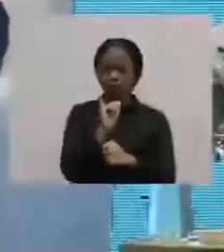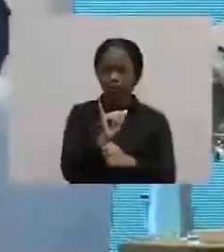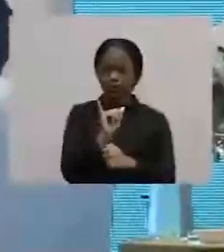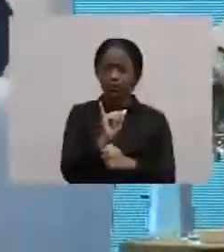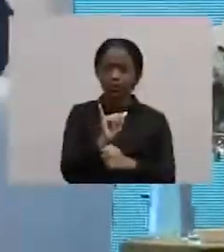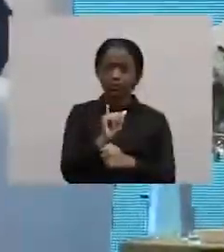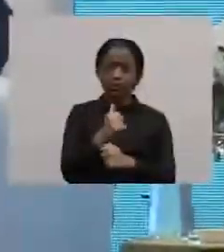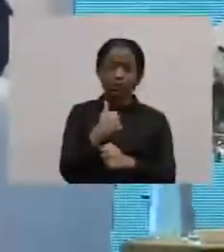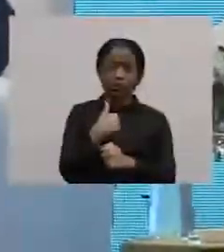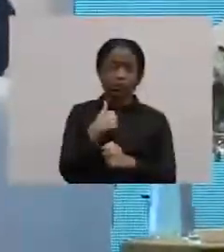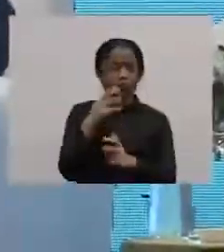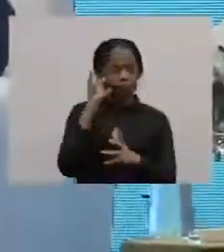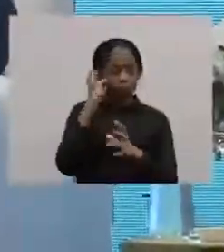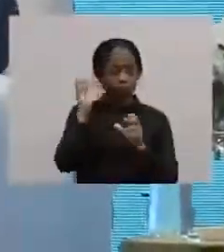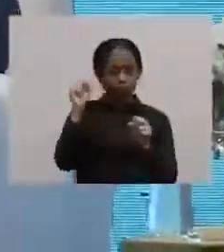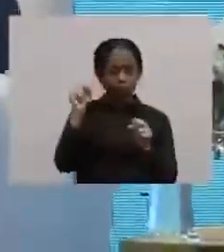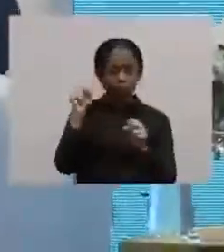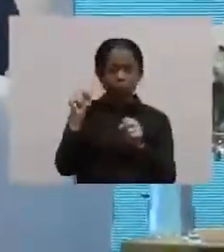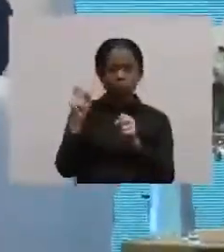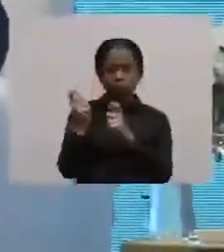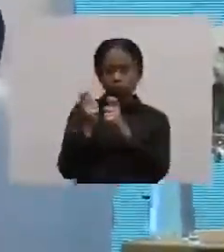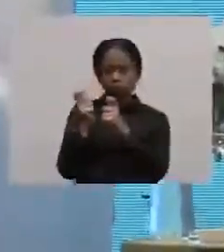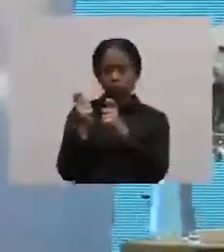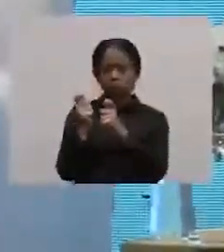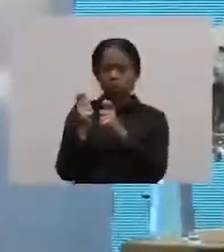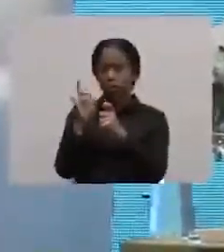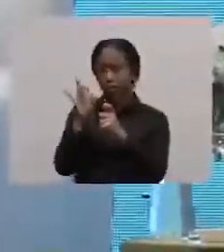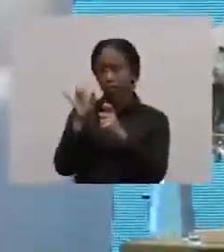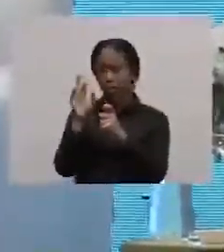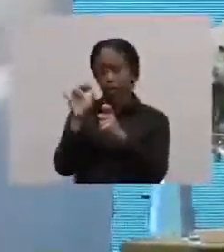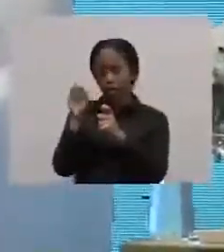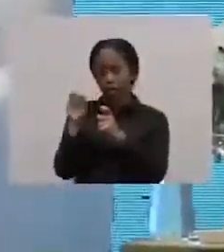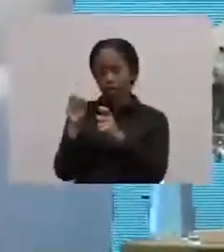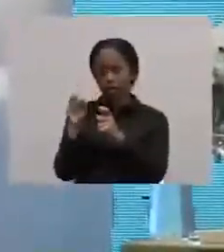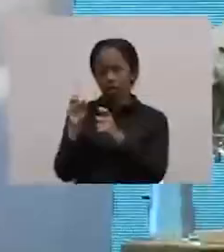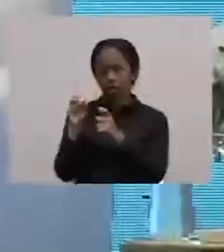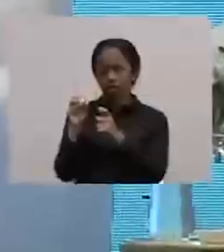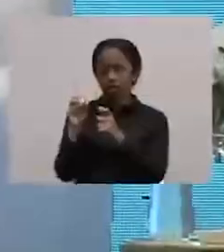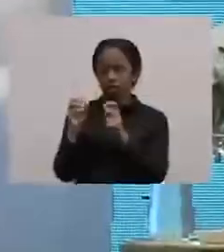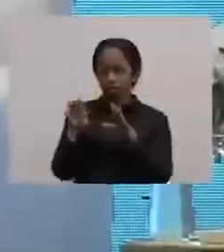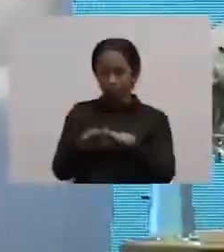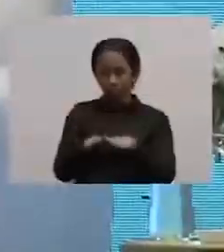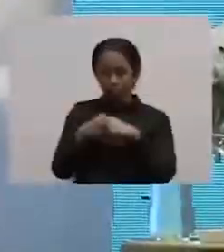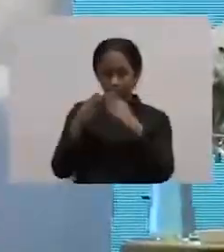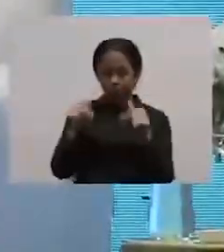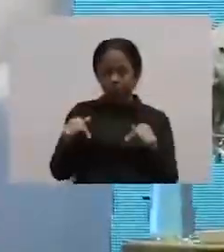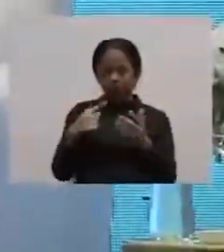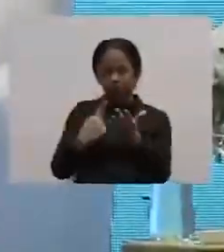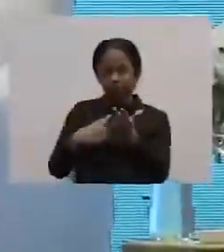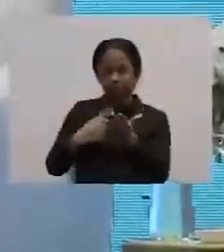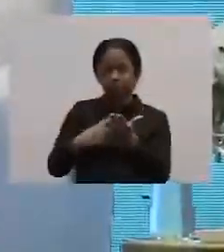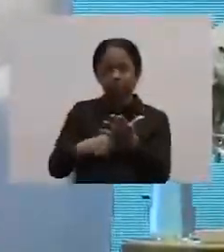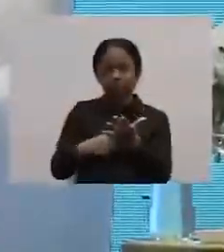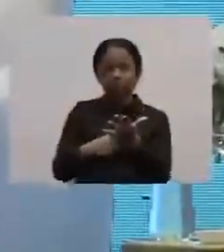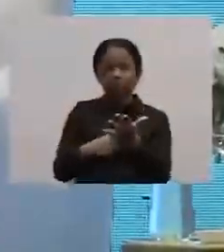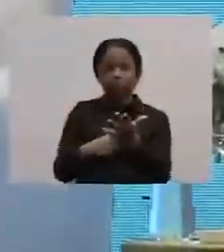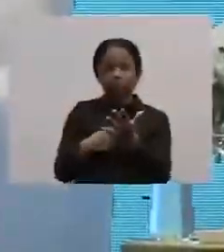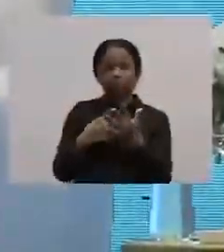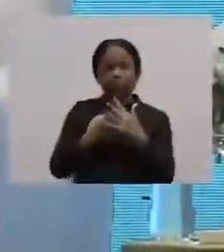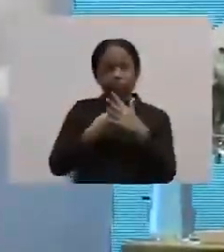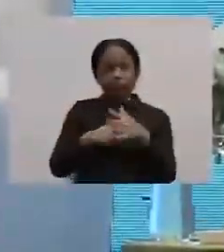yo presido la Sociedad Dominicana de Diario, que originó en principio este debate por allá en el